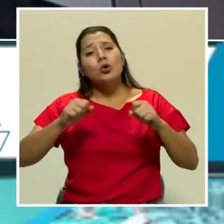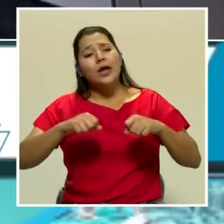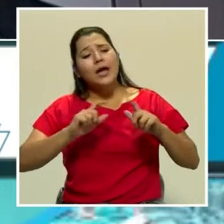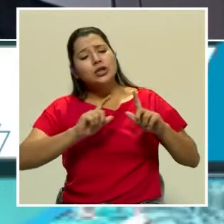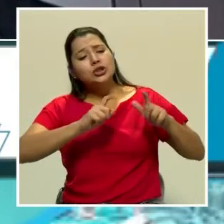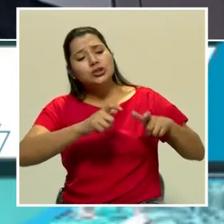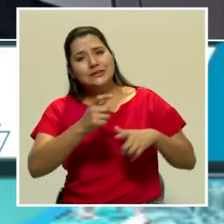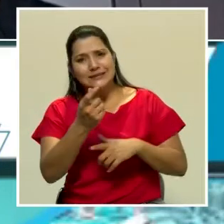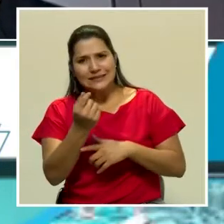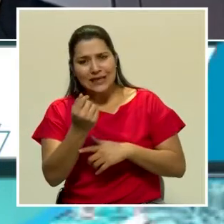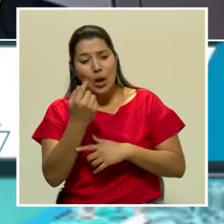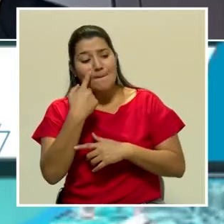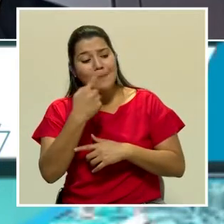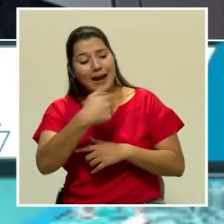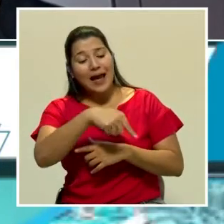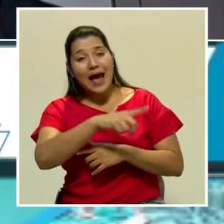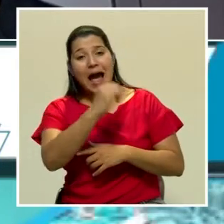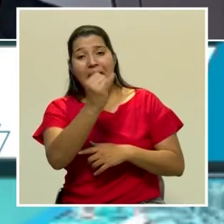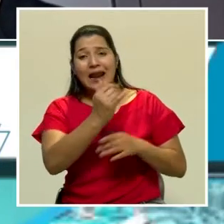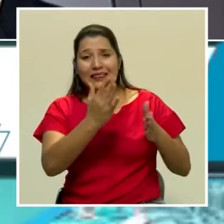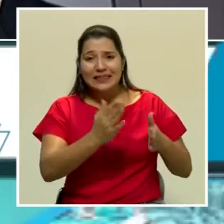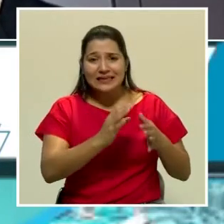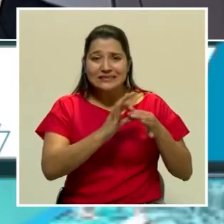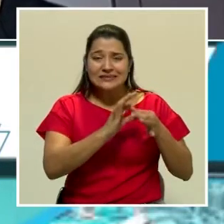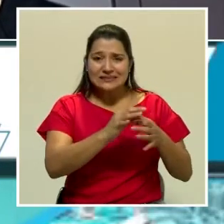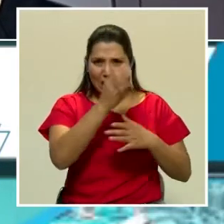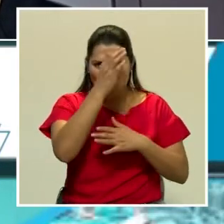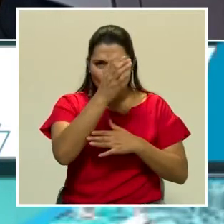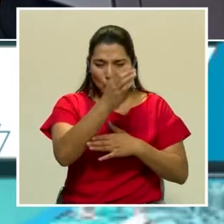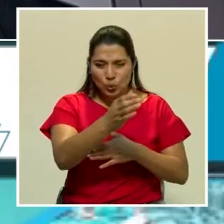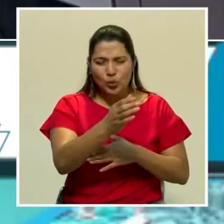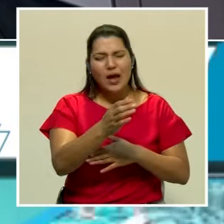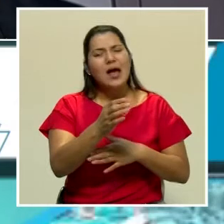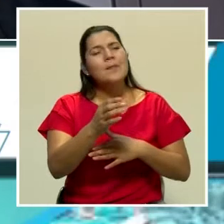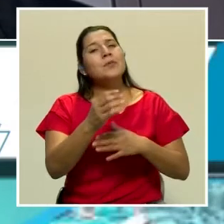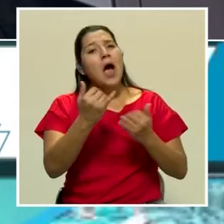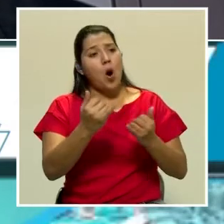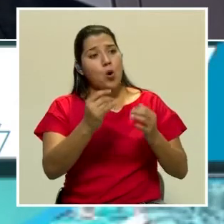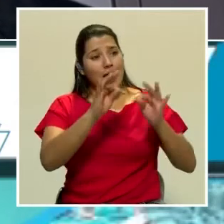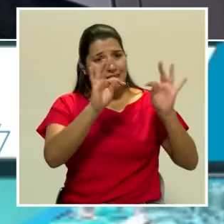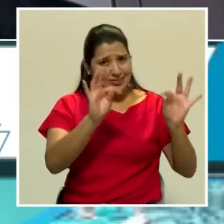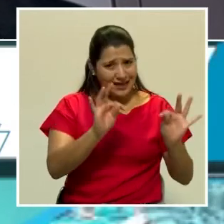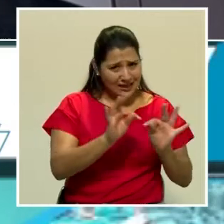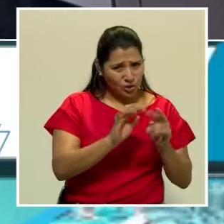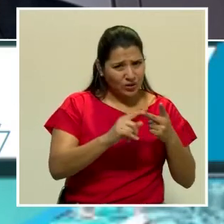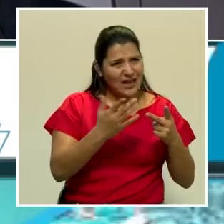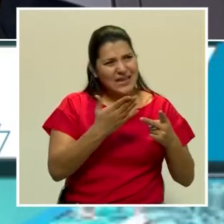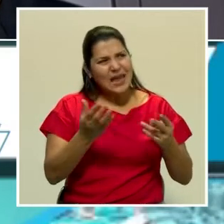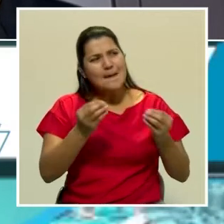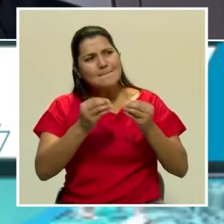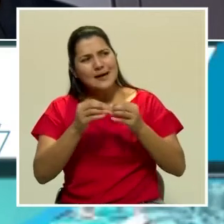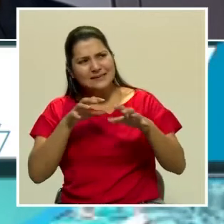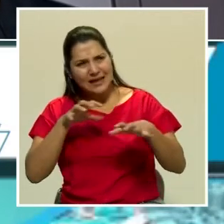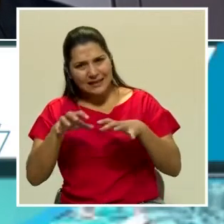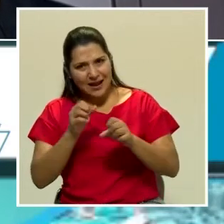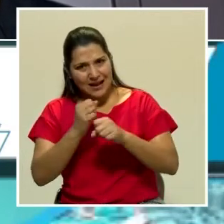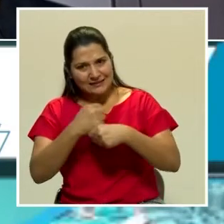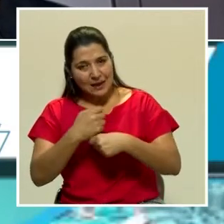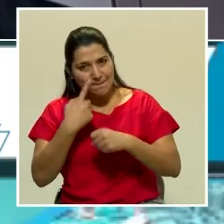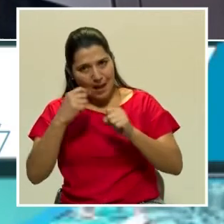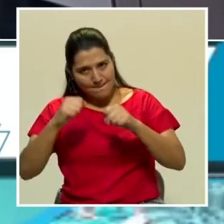la cultura. Además de la Teletón, ¿qué otros recursos se enfocarán en ayudar al sector